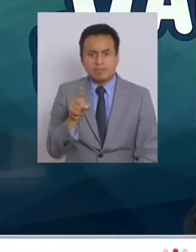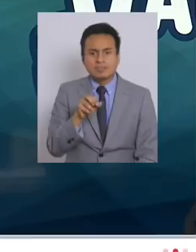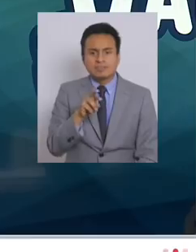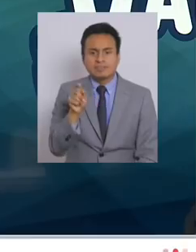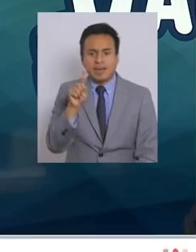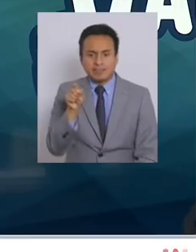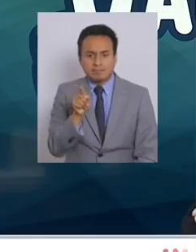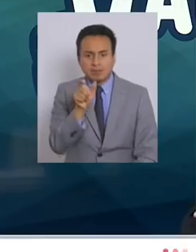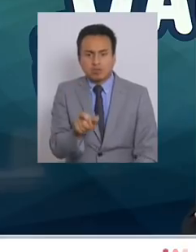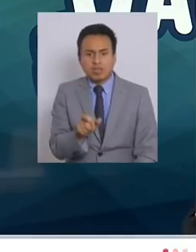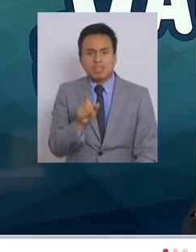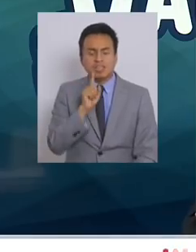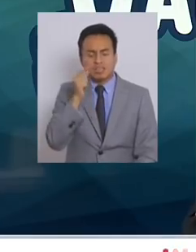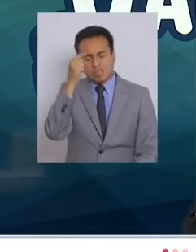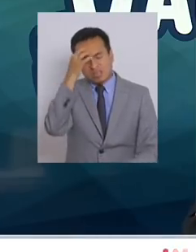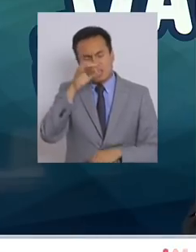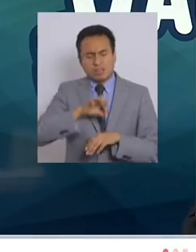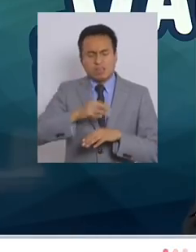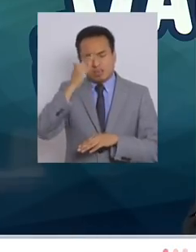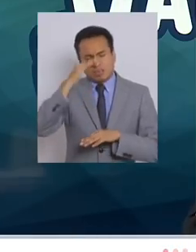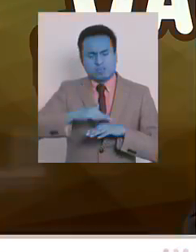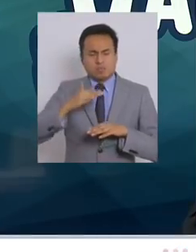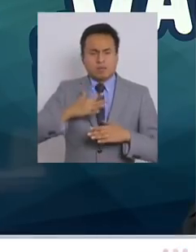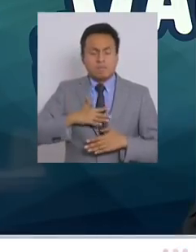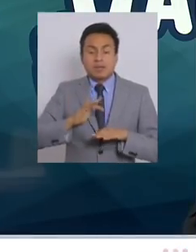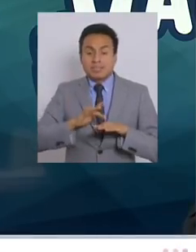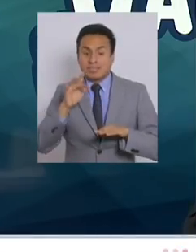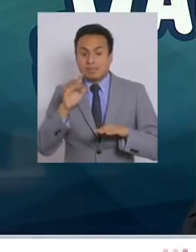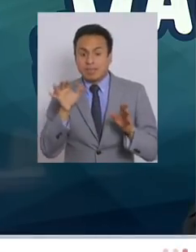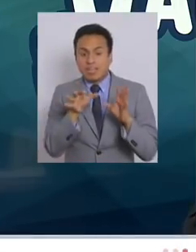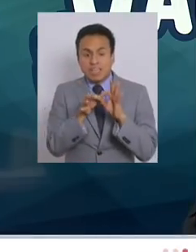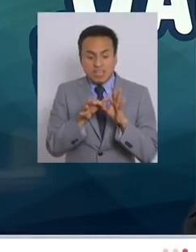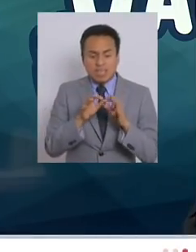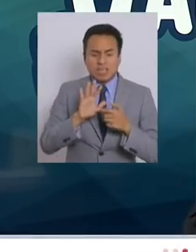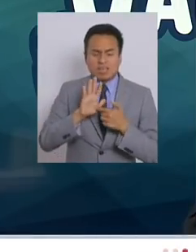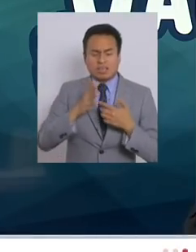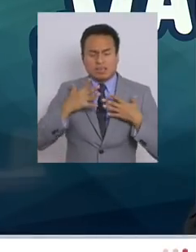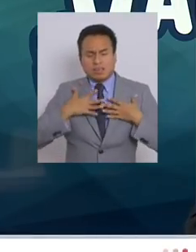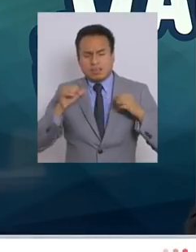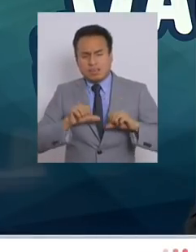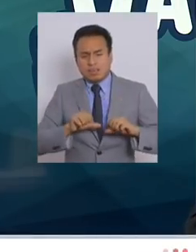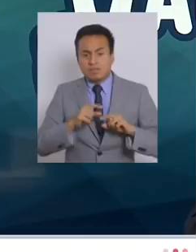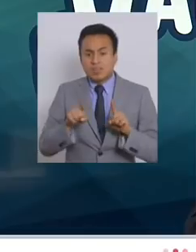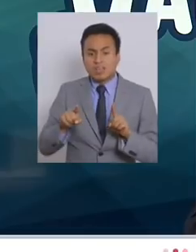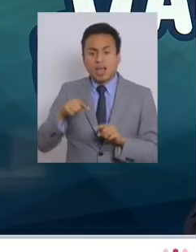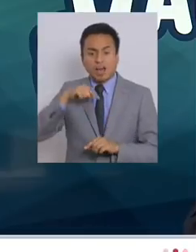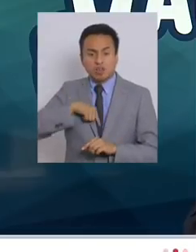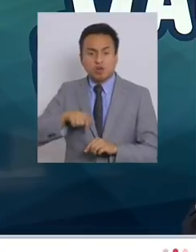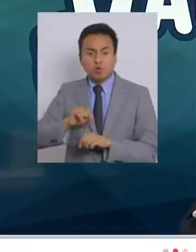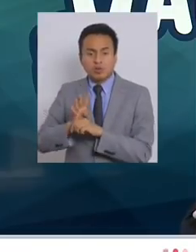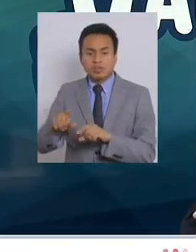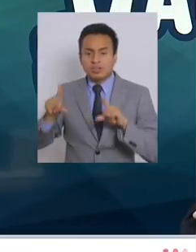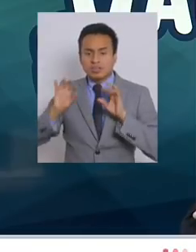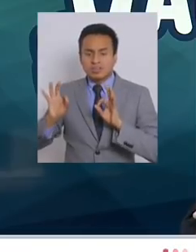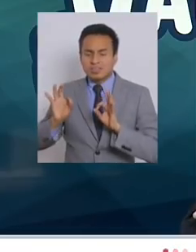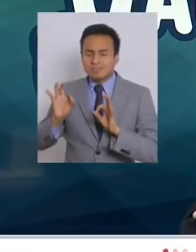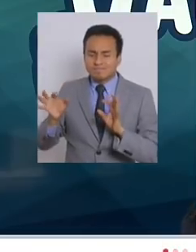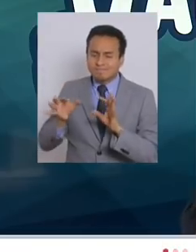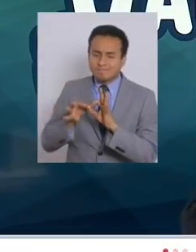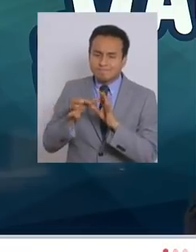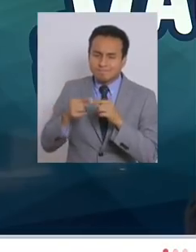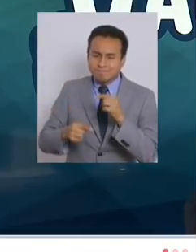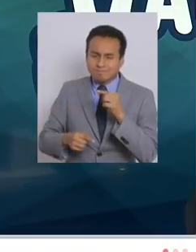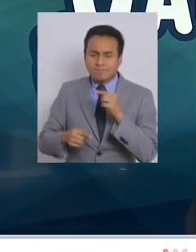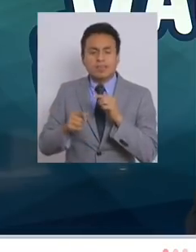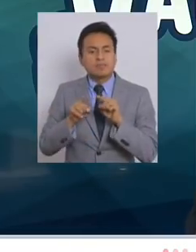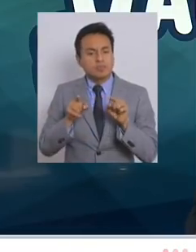donde van las personas con síntomas porque es más sensible en una persona que es sintomática que en una persona que es asintomática por eso hemos